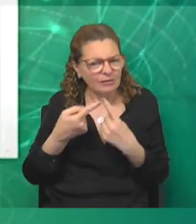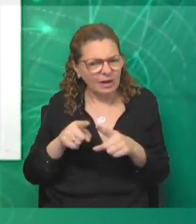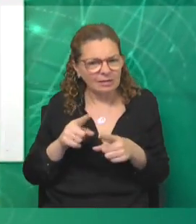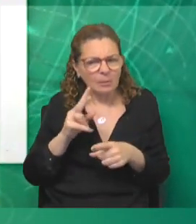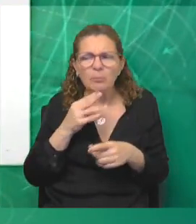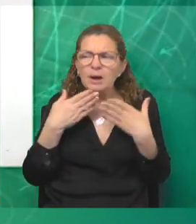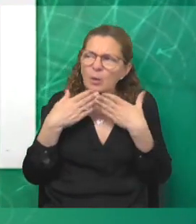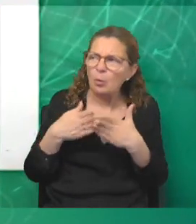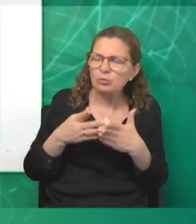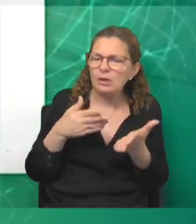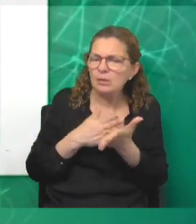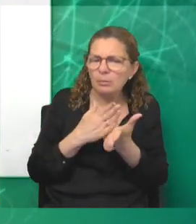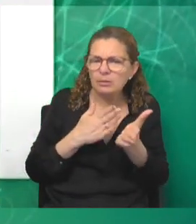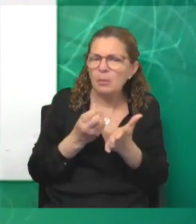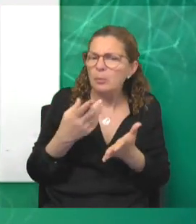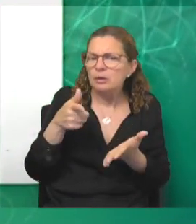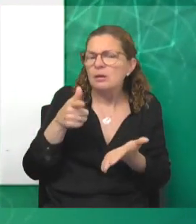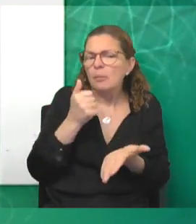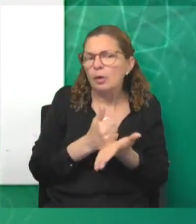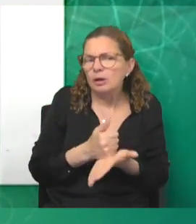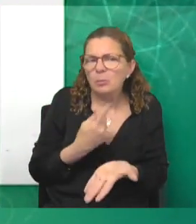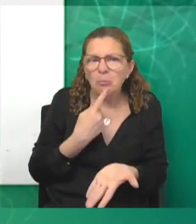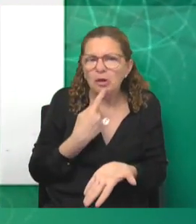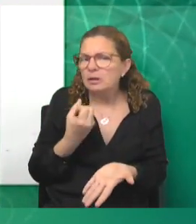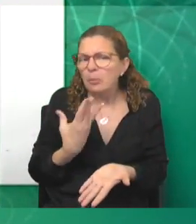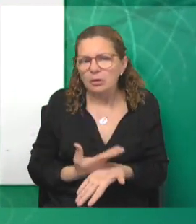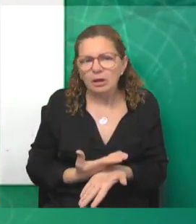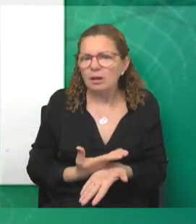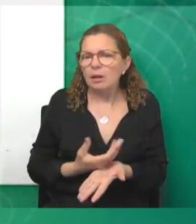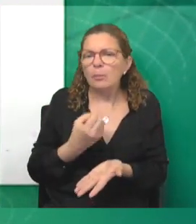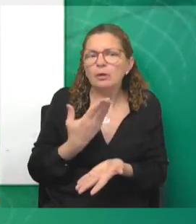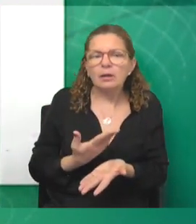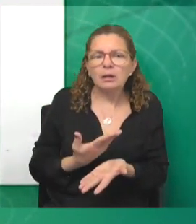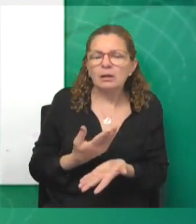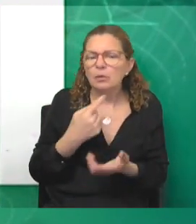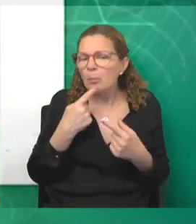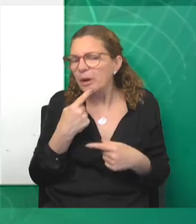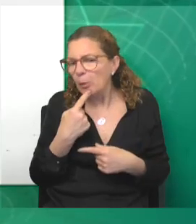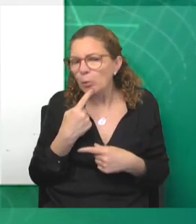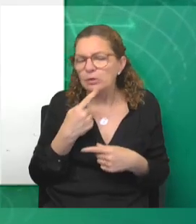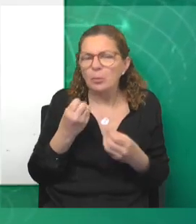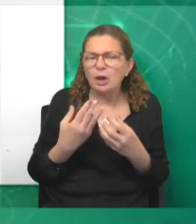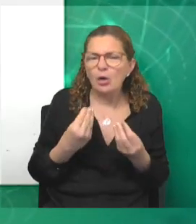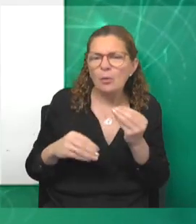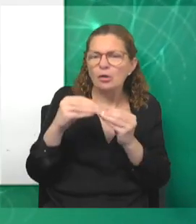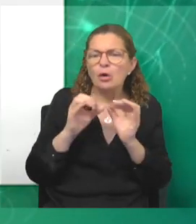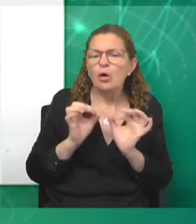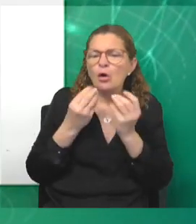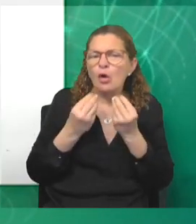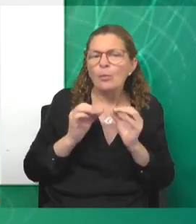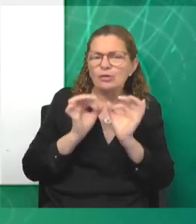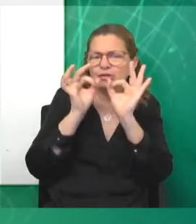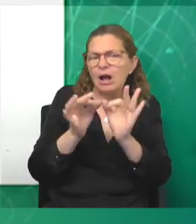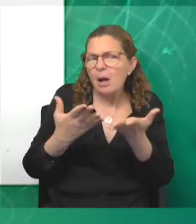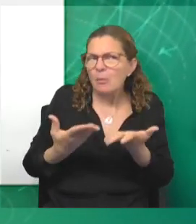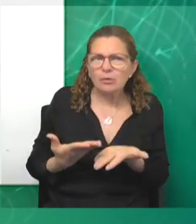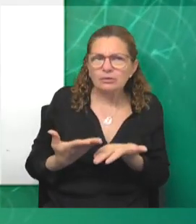cuestionamiento constante de por qué estamos en política y y y por se nos cuestiona también nuestros méritos y Cómo llegamos y no